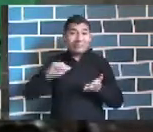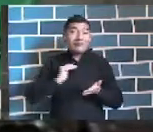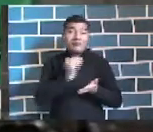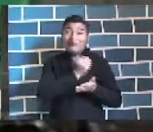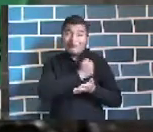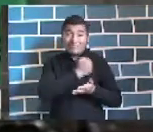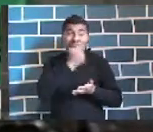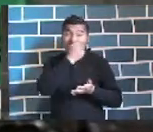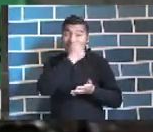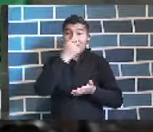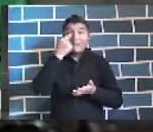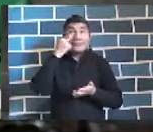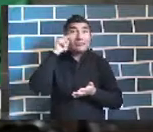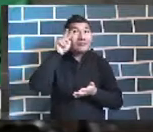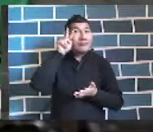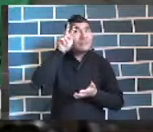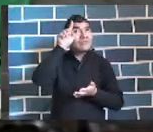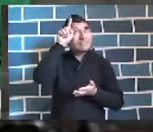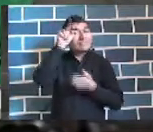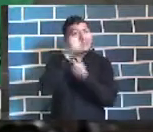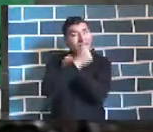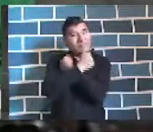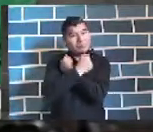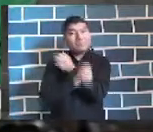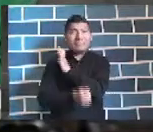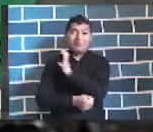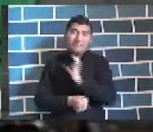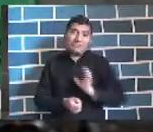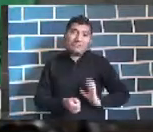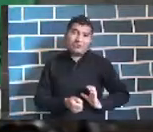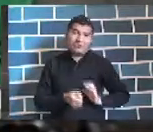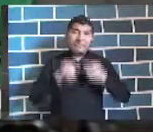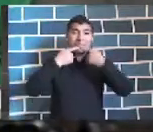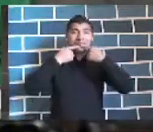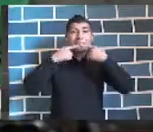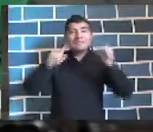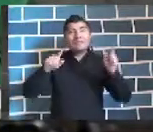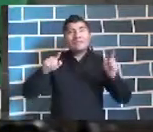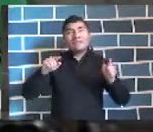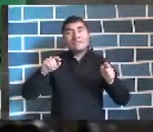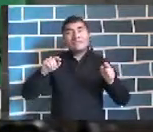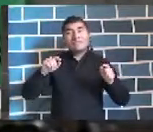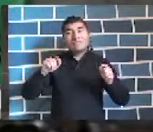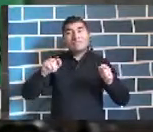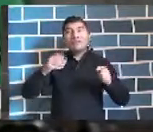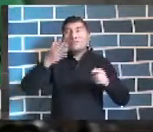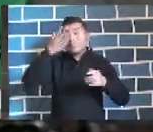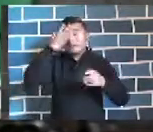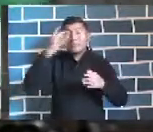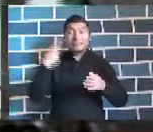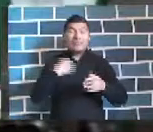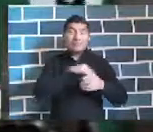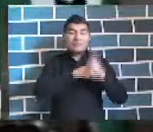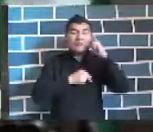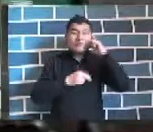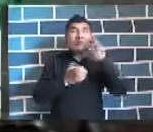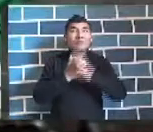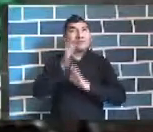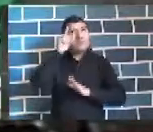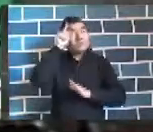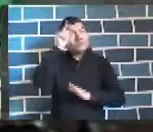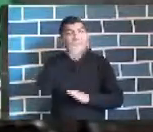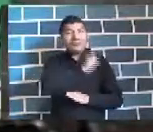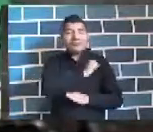ojos fijos en el amor de Cristo. Confesemos, porque creemos, tú eres el